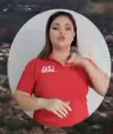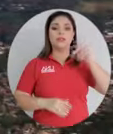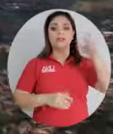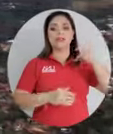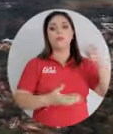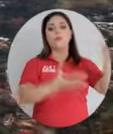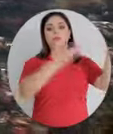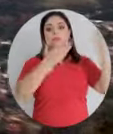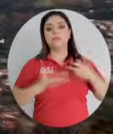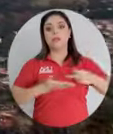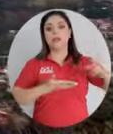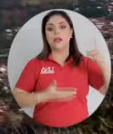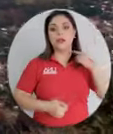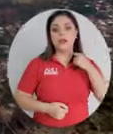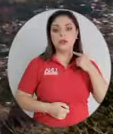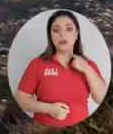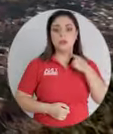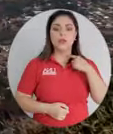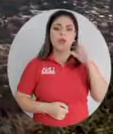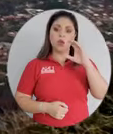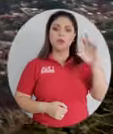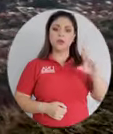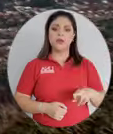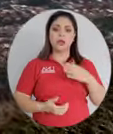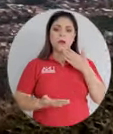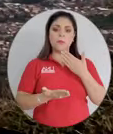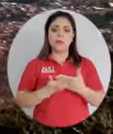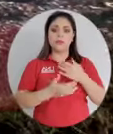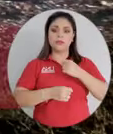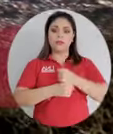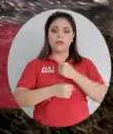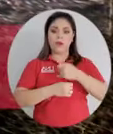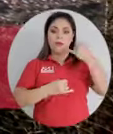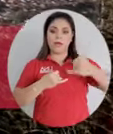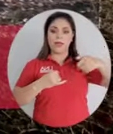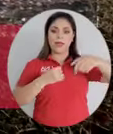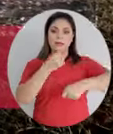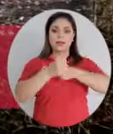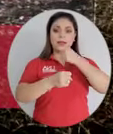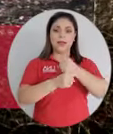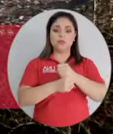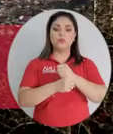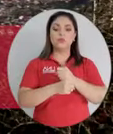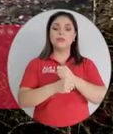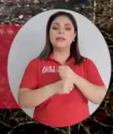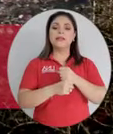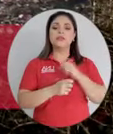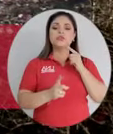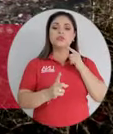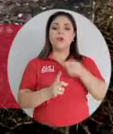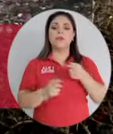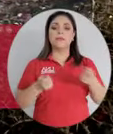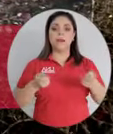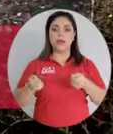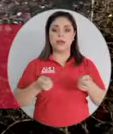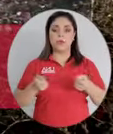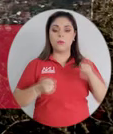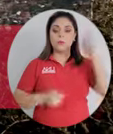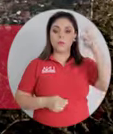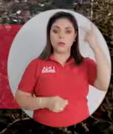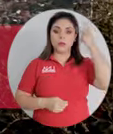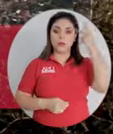que importar esa inflación. Costa Rica ha hecho un muy buen trabajo, a finales del año 22 hizo un muy buen trabajo